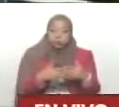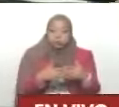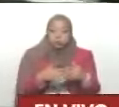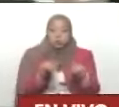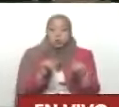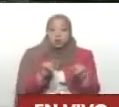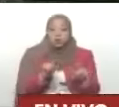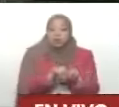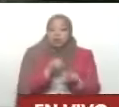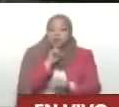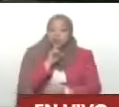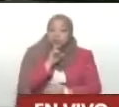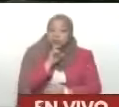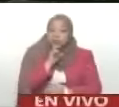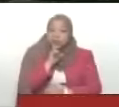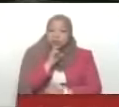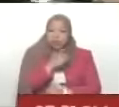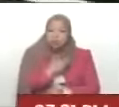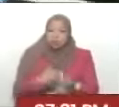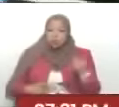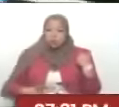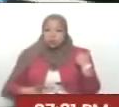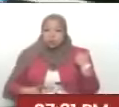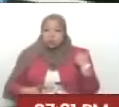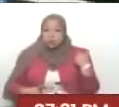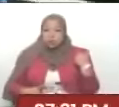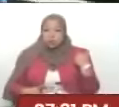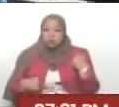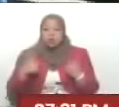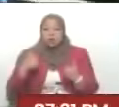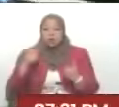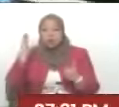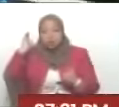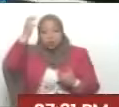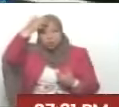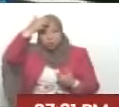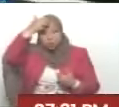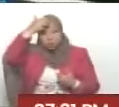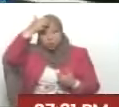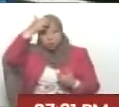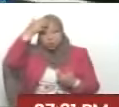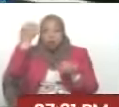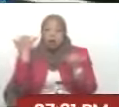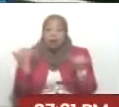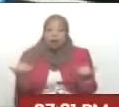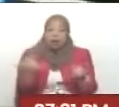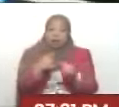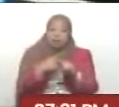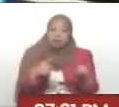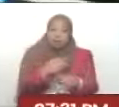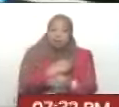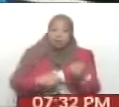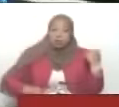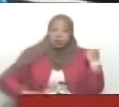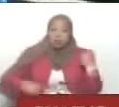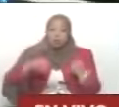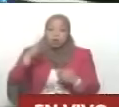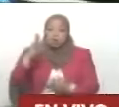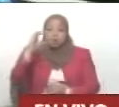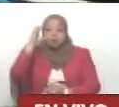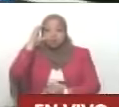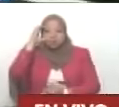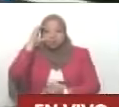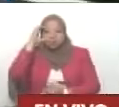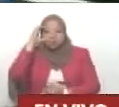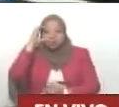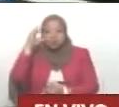mismo la presidencia que tuvo Donald Trump a la presidencia que tiene Joe Biden y la presidencia que tenga el próximo presidente de los Estados